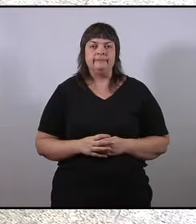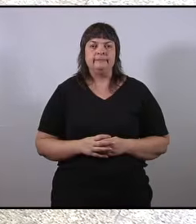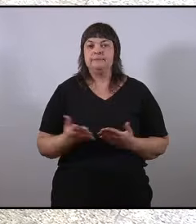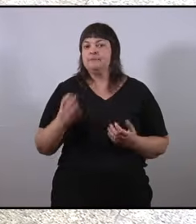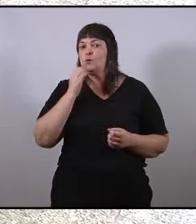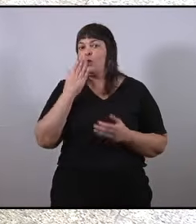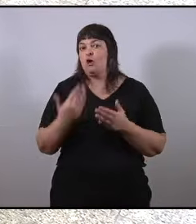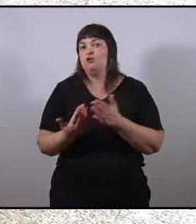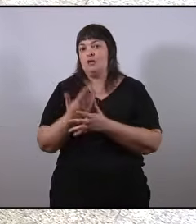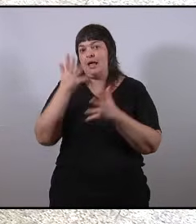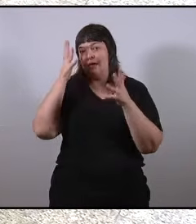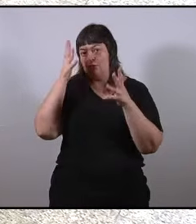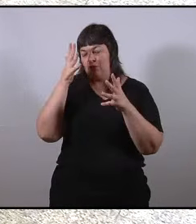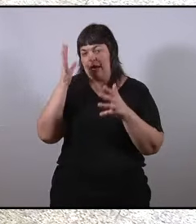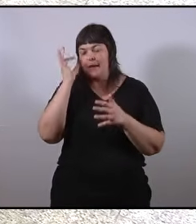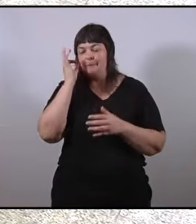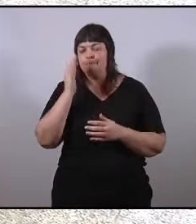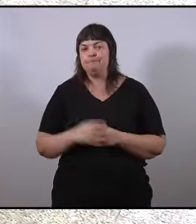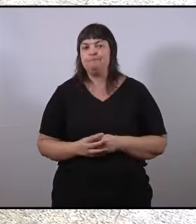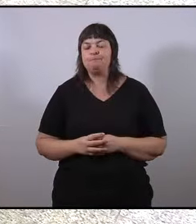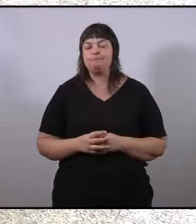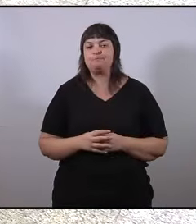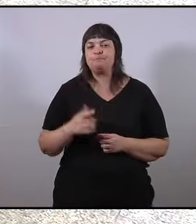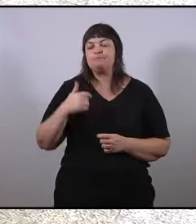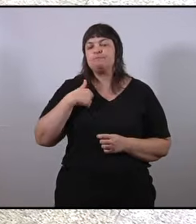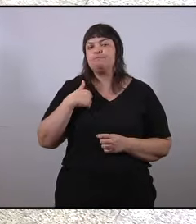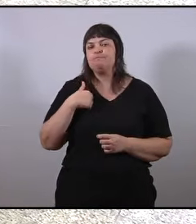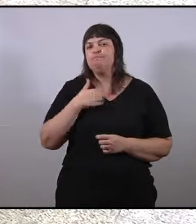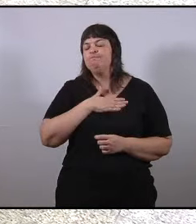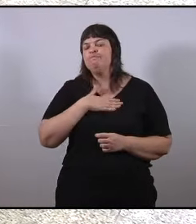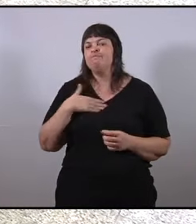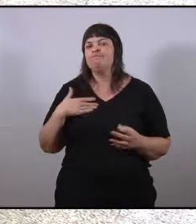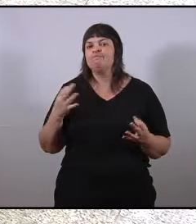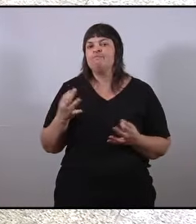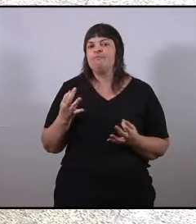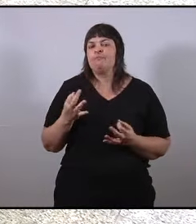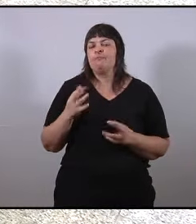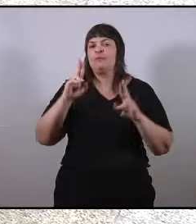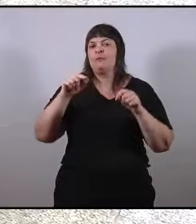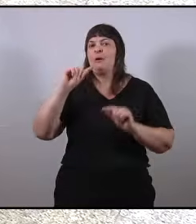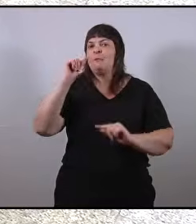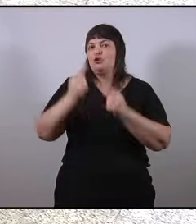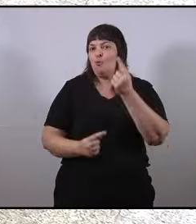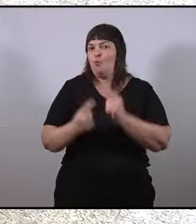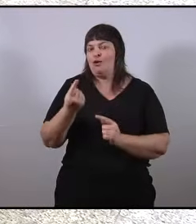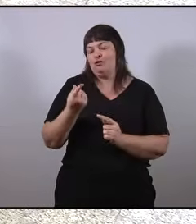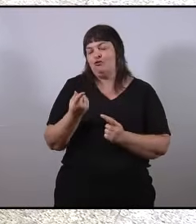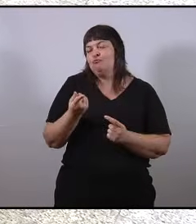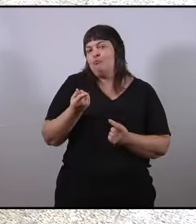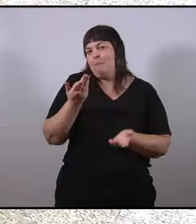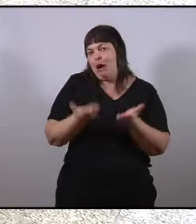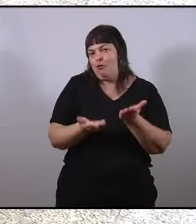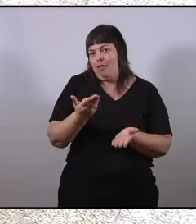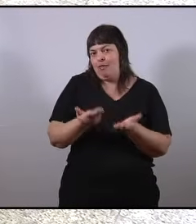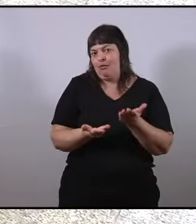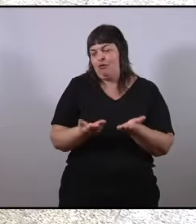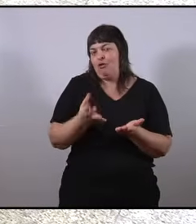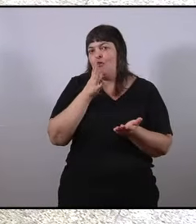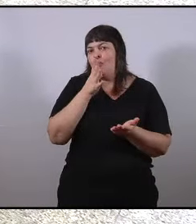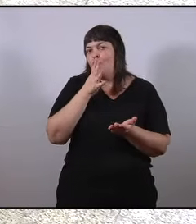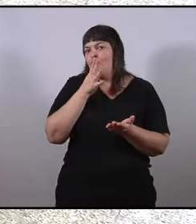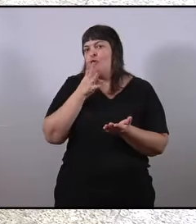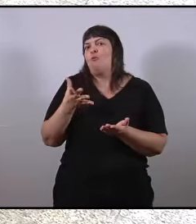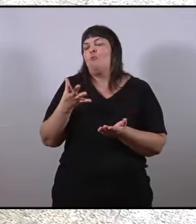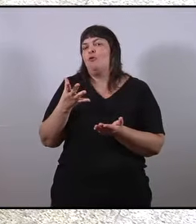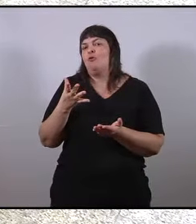Buenos días, consejera. Yo Hola. quería, con respecto al tema de los presupuestos, una valoración de las dos enmiendas que han